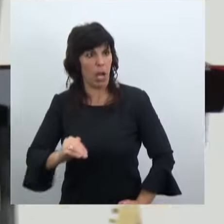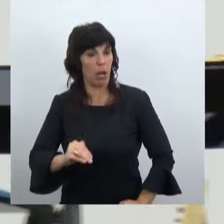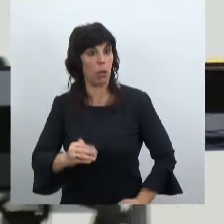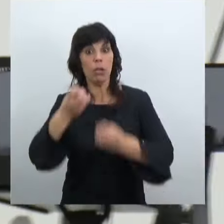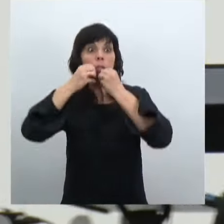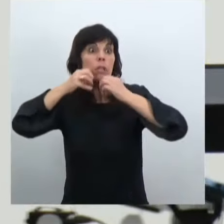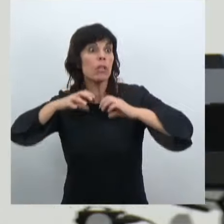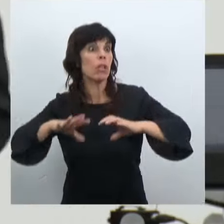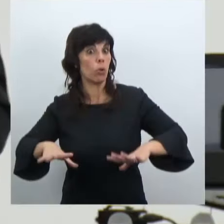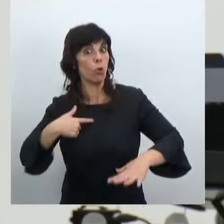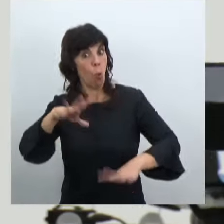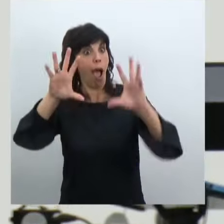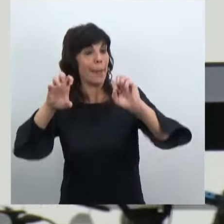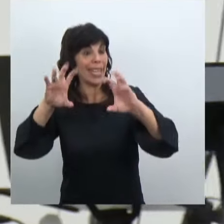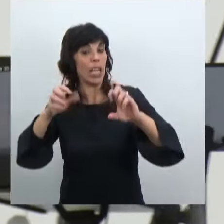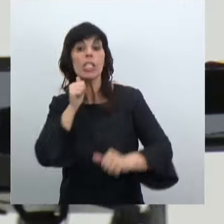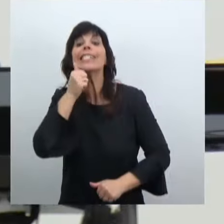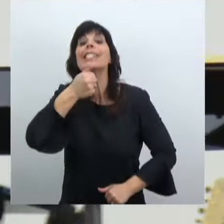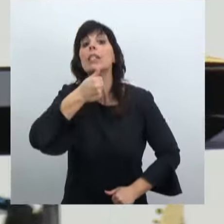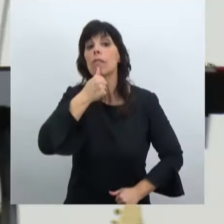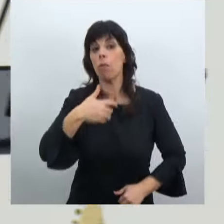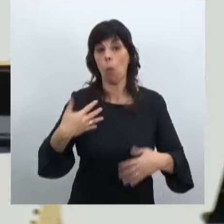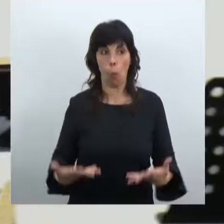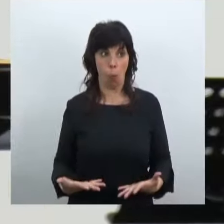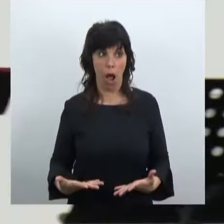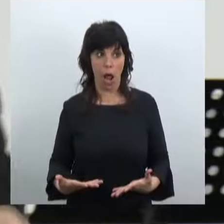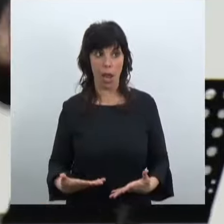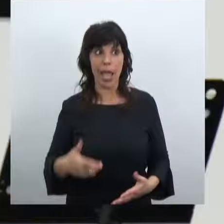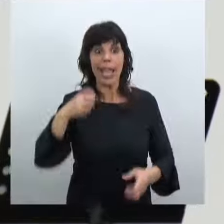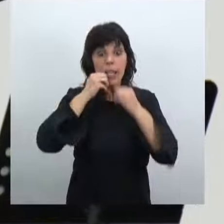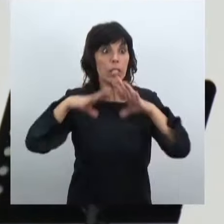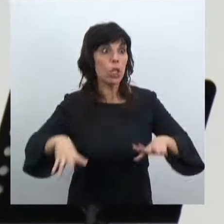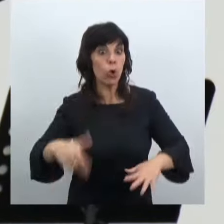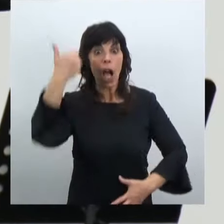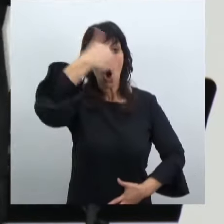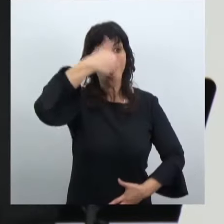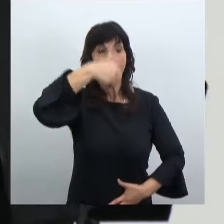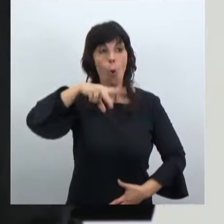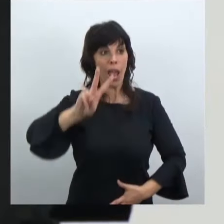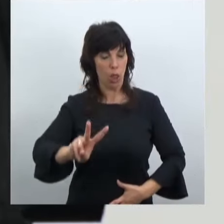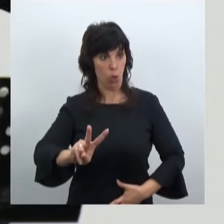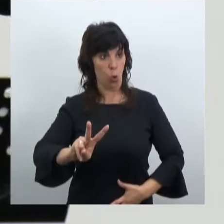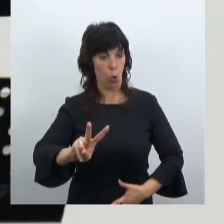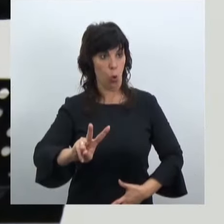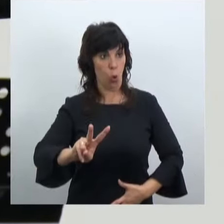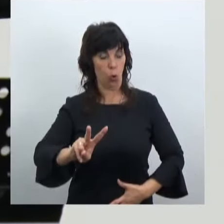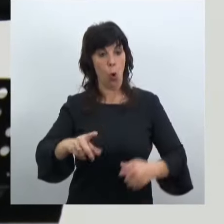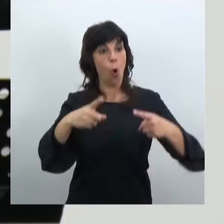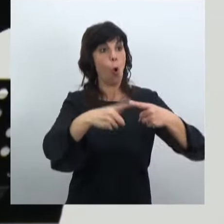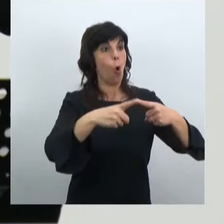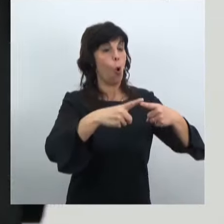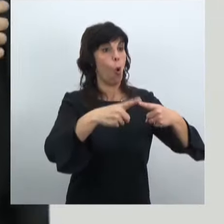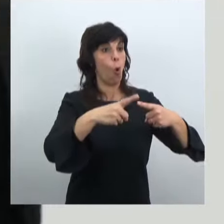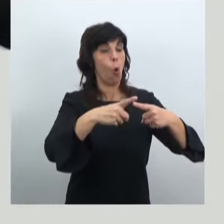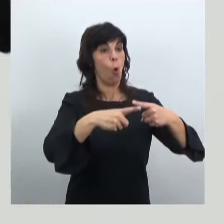ese es el secreto. En esta parábola hay dos hombres. Uno ora, reconoce su culpa, y